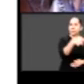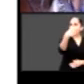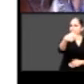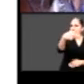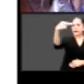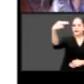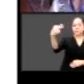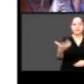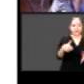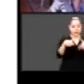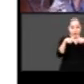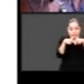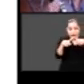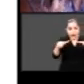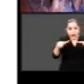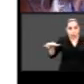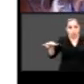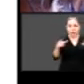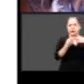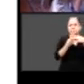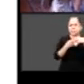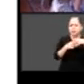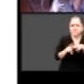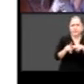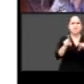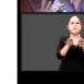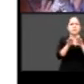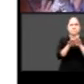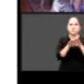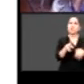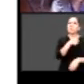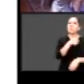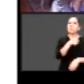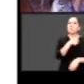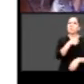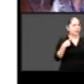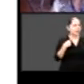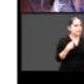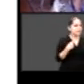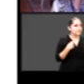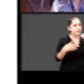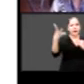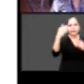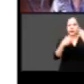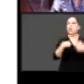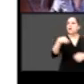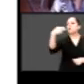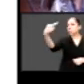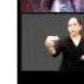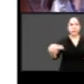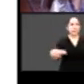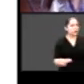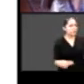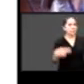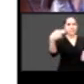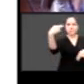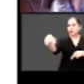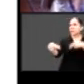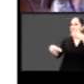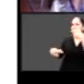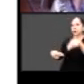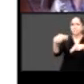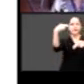primer momento entre más palabras decimos a los niños entre más cosas nombramos alrededor más vamos generando su